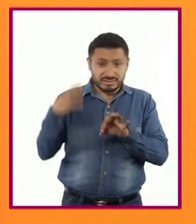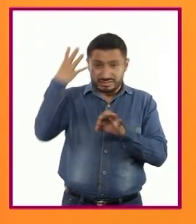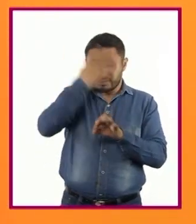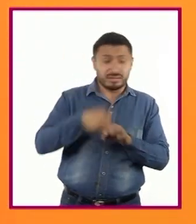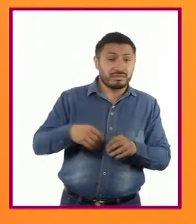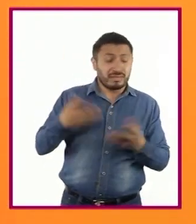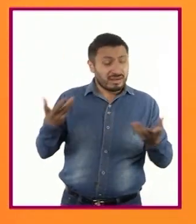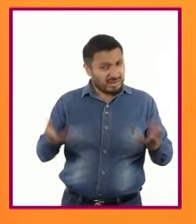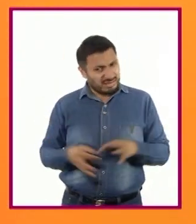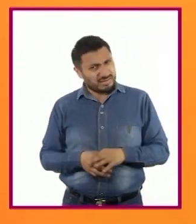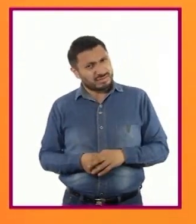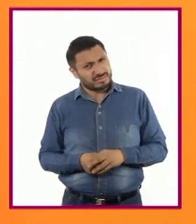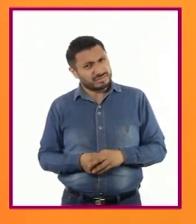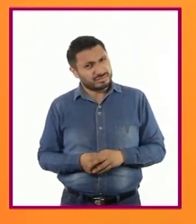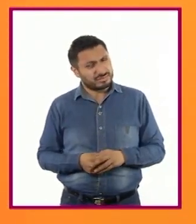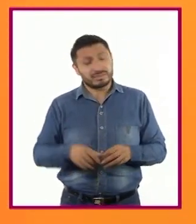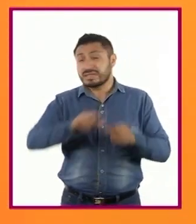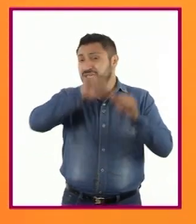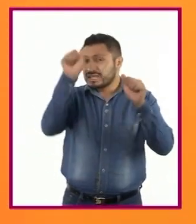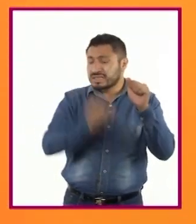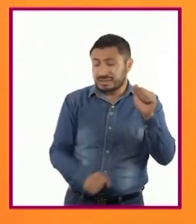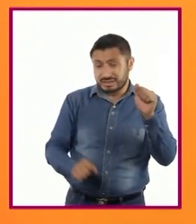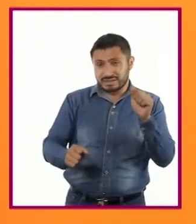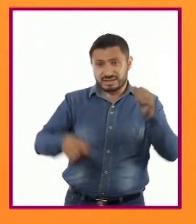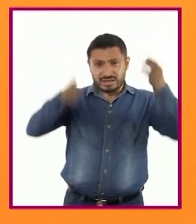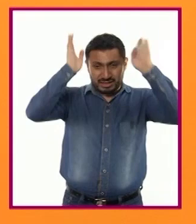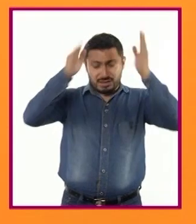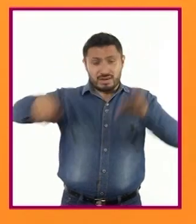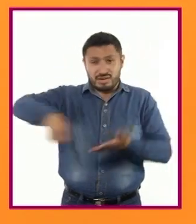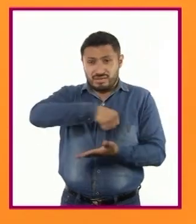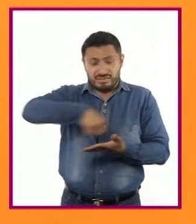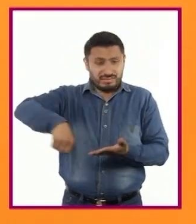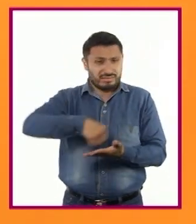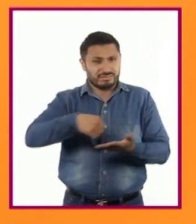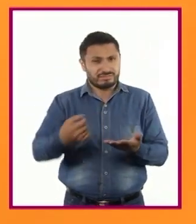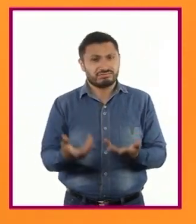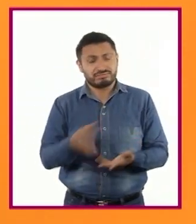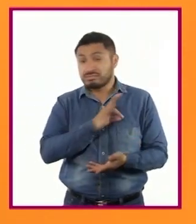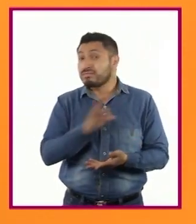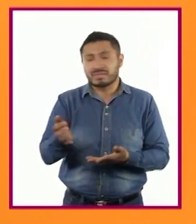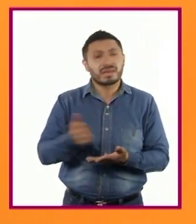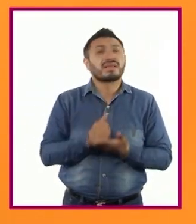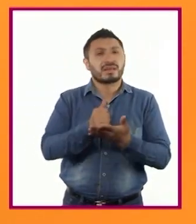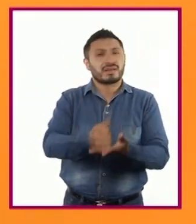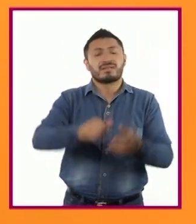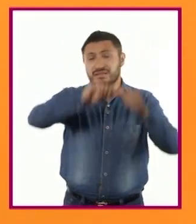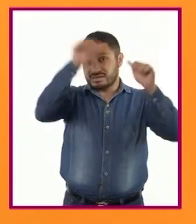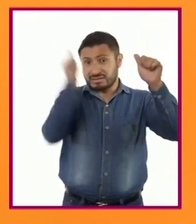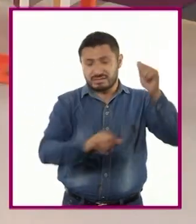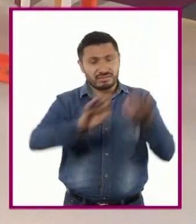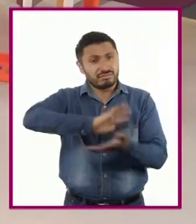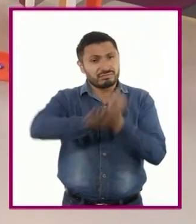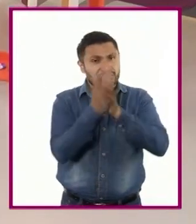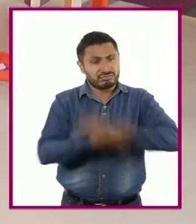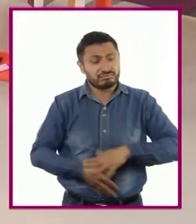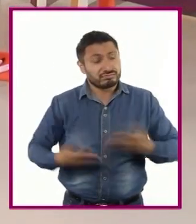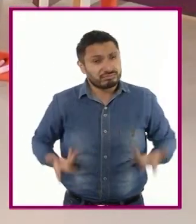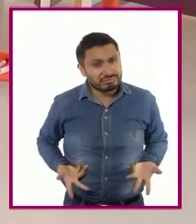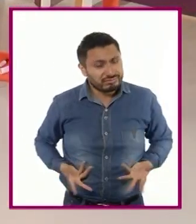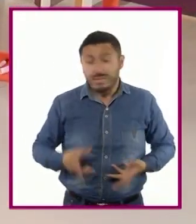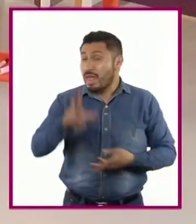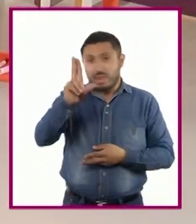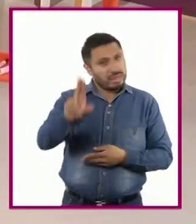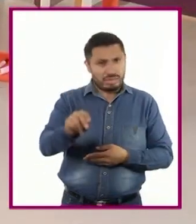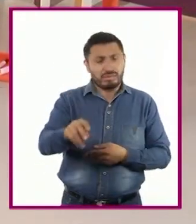sublime? ¿El arte y el burro de planchar nos pueden ayudar a ser artistas? No, a ver,